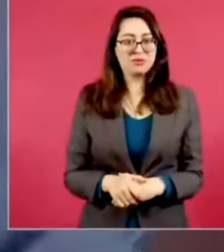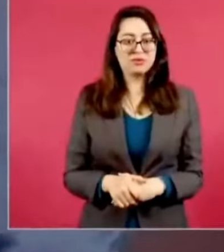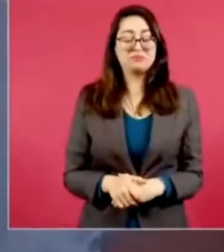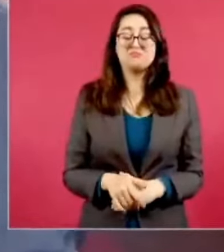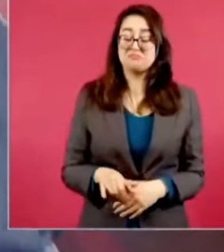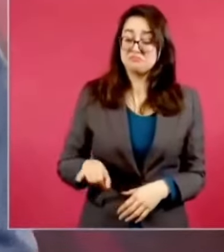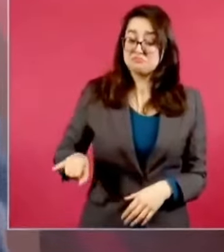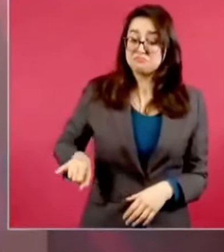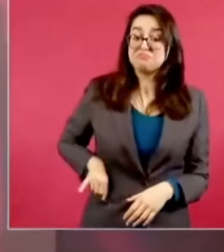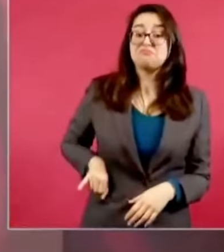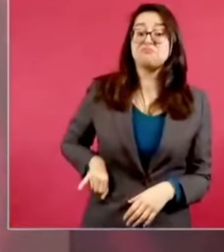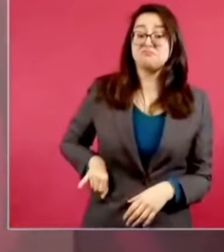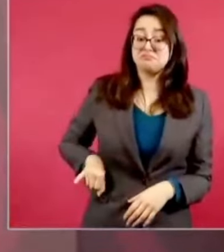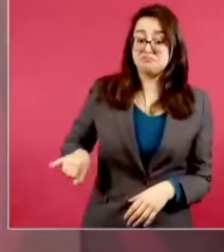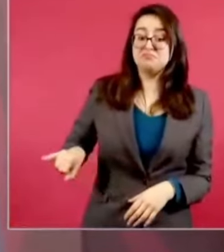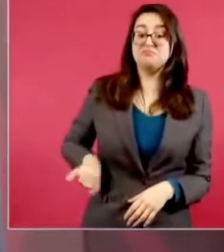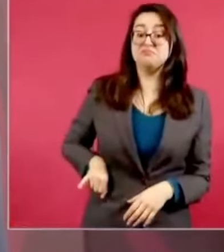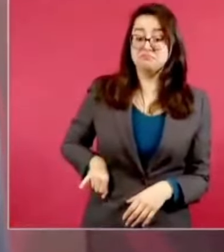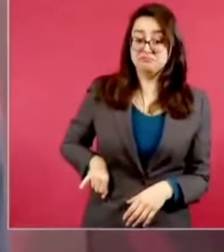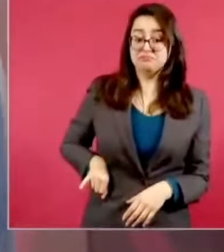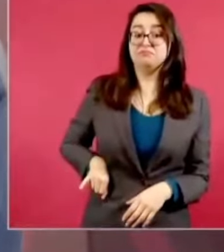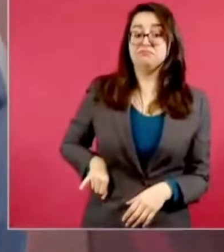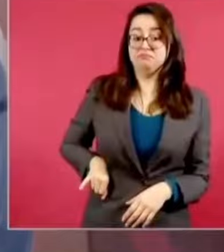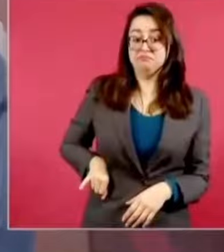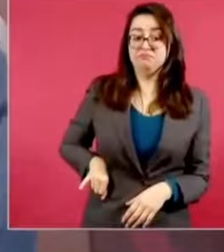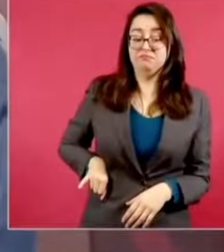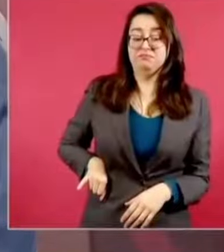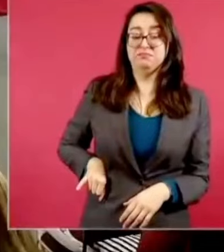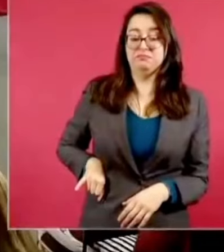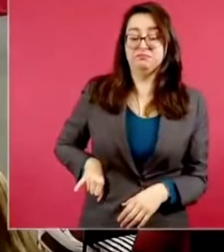interesante lo que planteas. Vamos a buscar